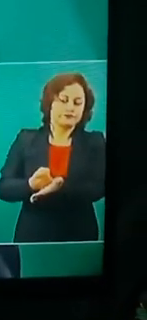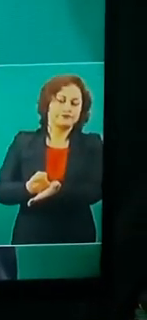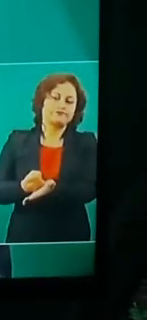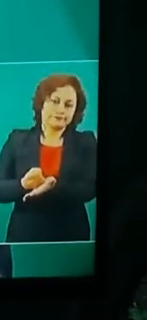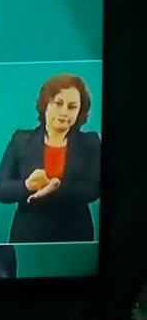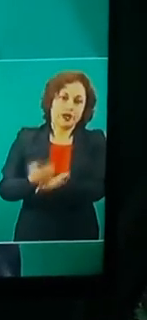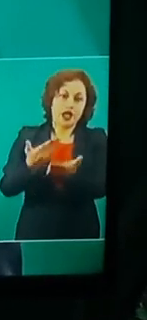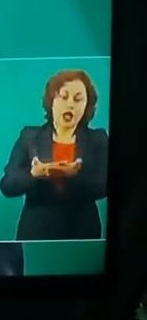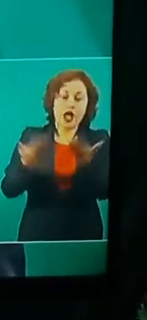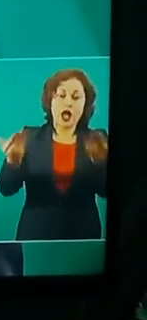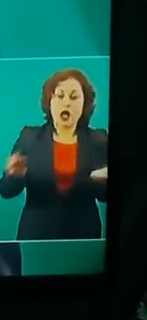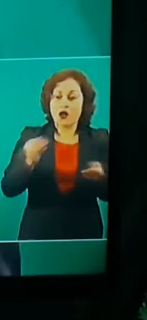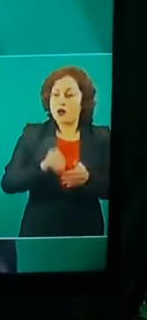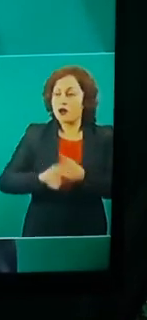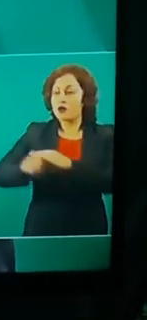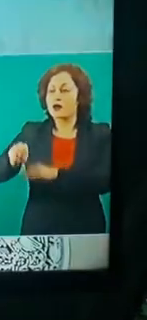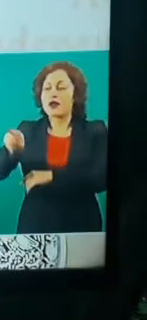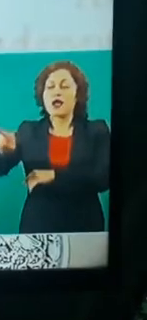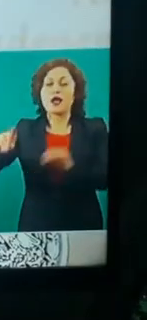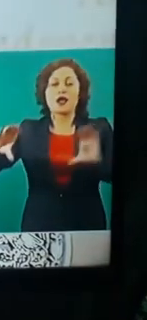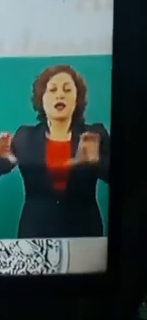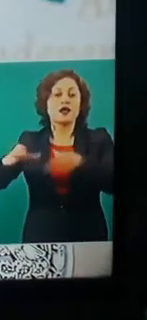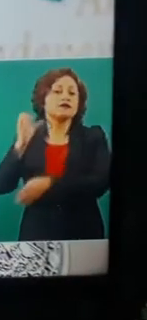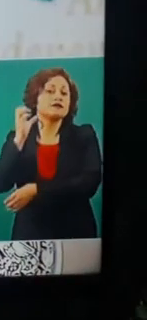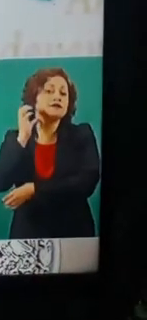y esto nos va a ayudar mucho,